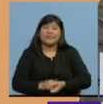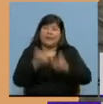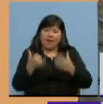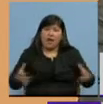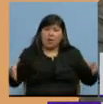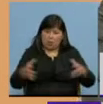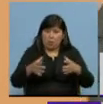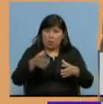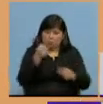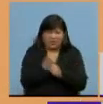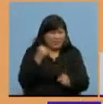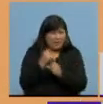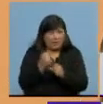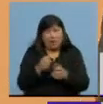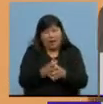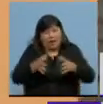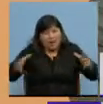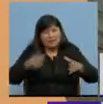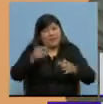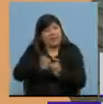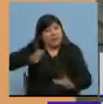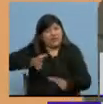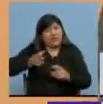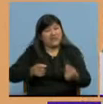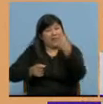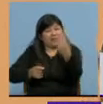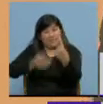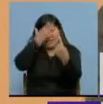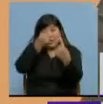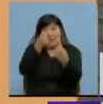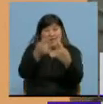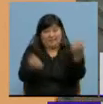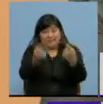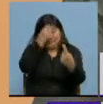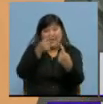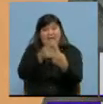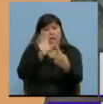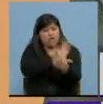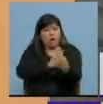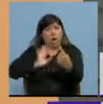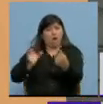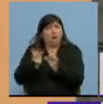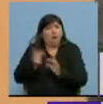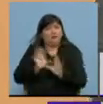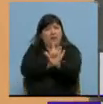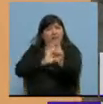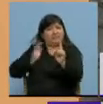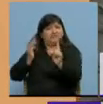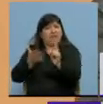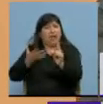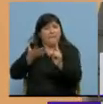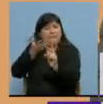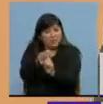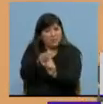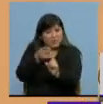detrás de cada piloto, que es a lo mejor el que termina siendo visto el día domingo, pero hay un grupo inmenso atrás que por ahí lo van a poder